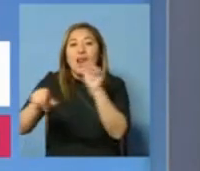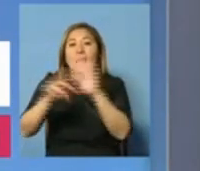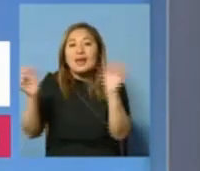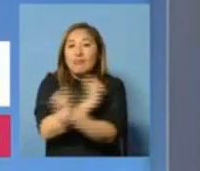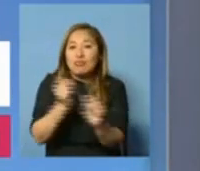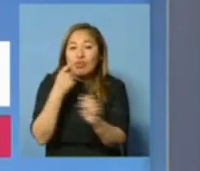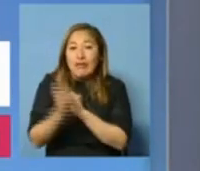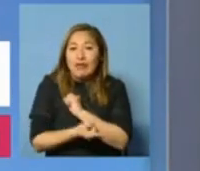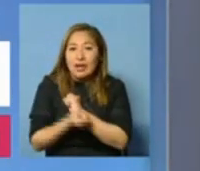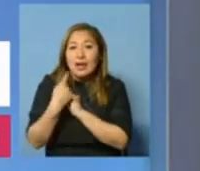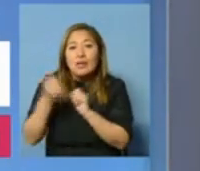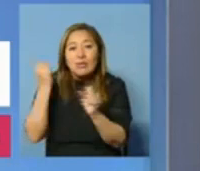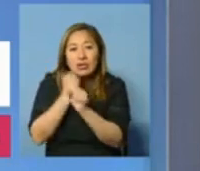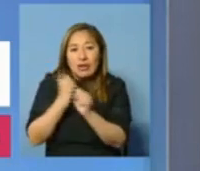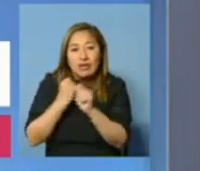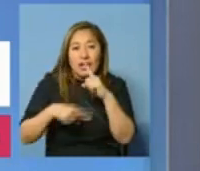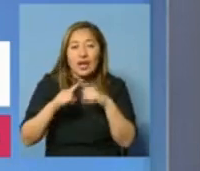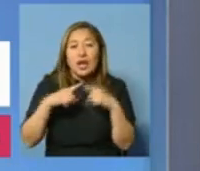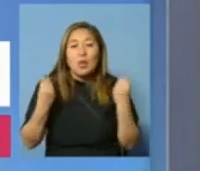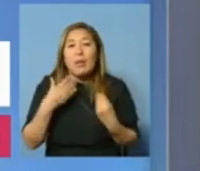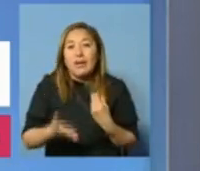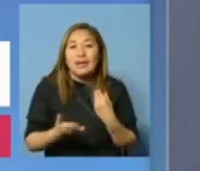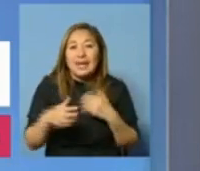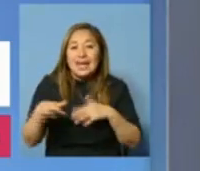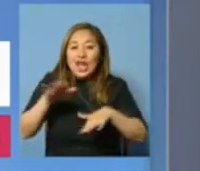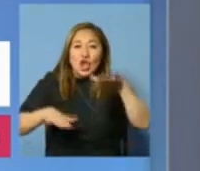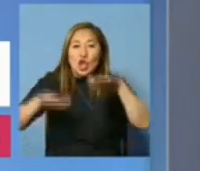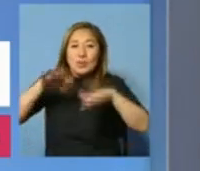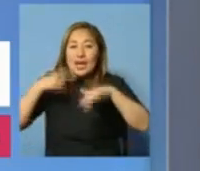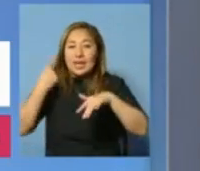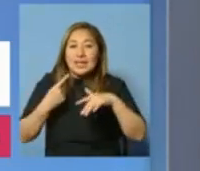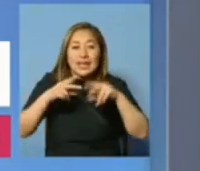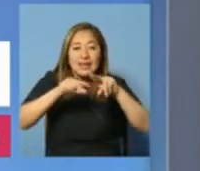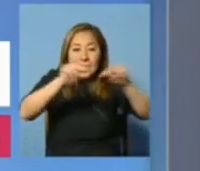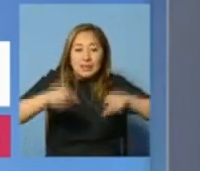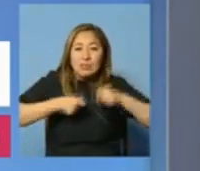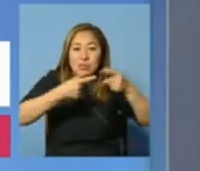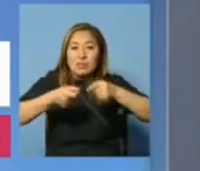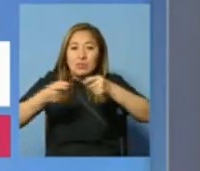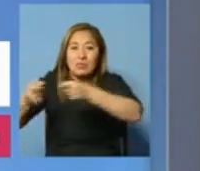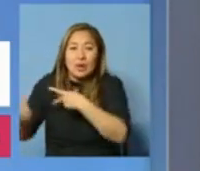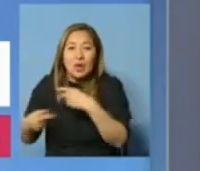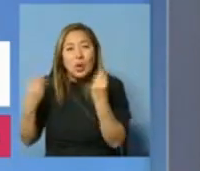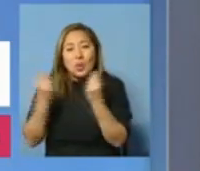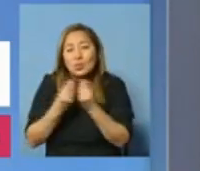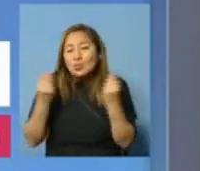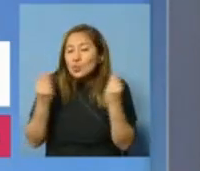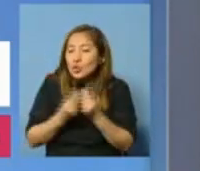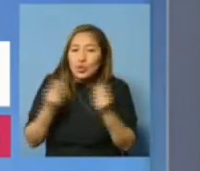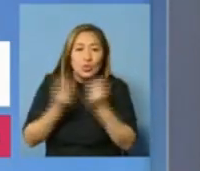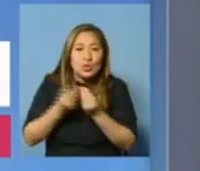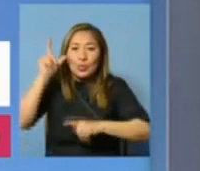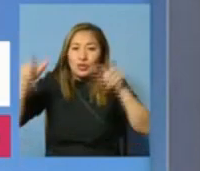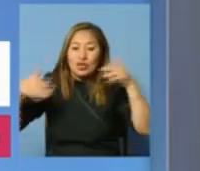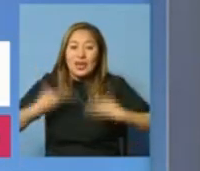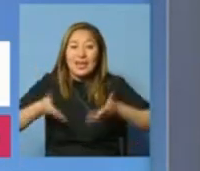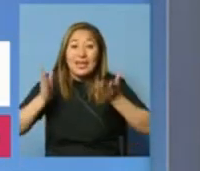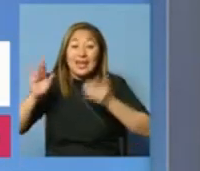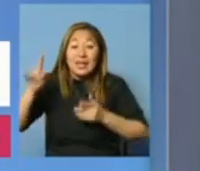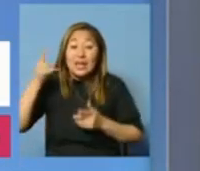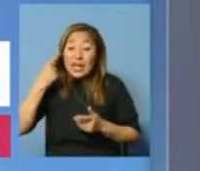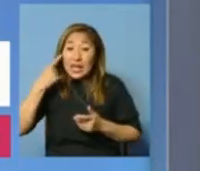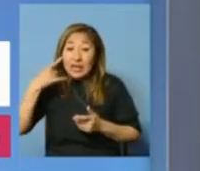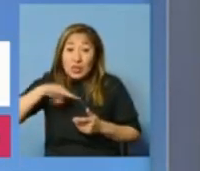hemos trabajado a efecto de poder regularizar el tema de los loteos fiscales, Muchos jujeños hoy hacen un